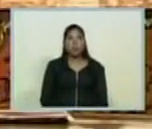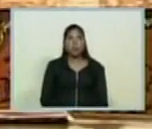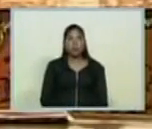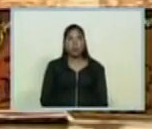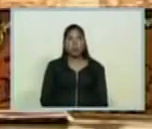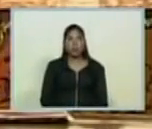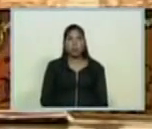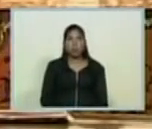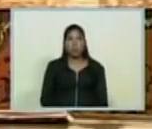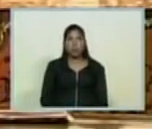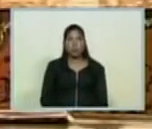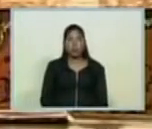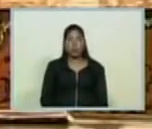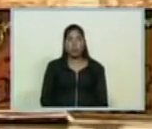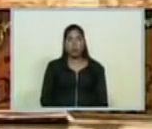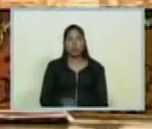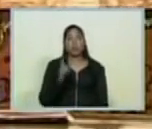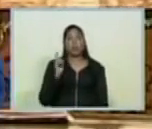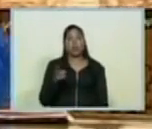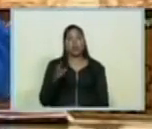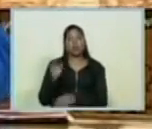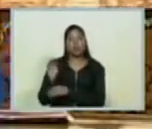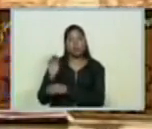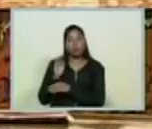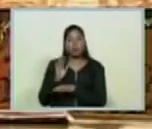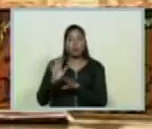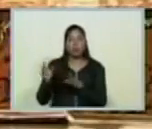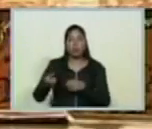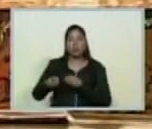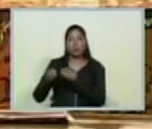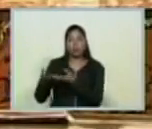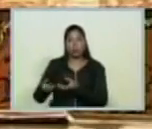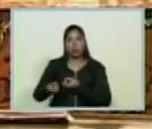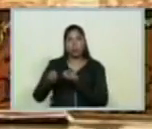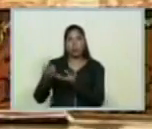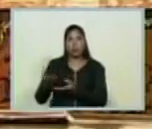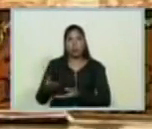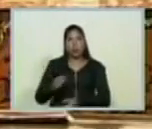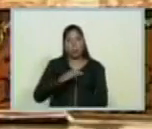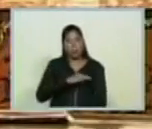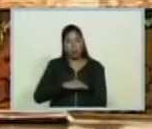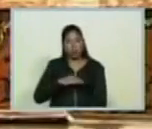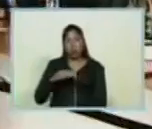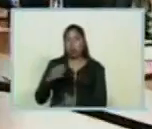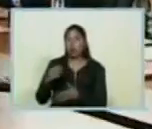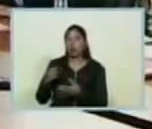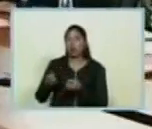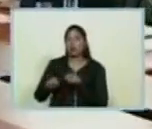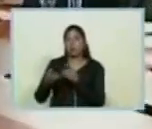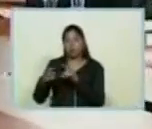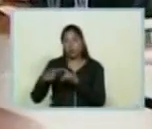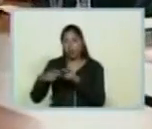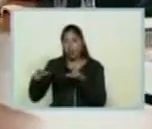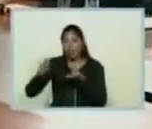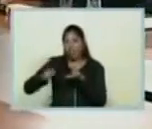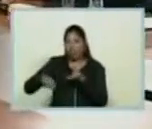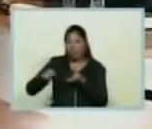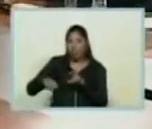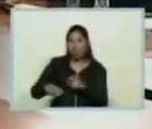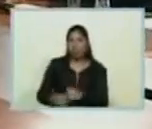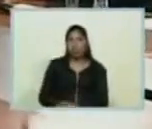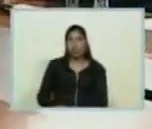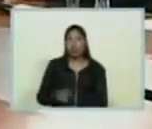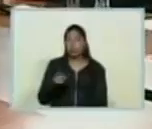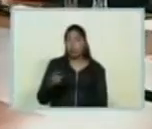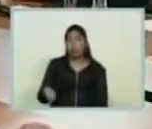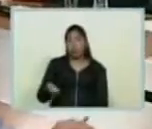Que van a ser protegidos por la tarjeta Hogares de la Patria y otras misiones y grandes misiones. Esa es una cosa vital, porque si tú tienes a un